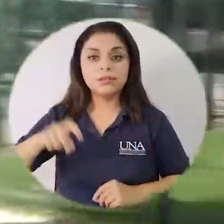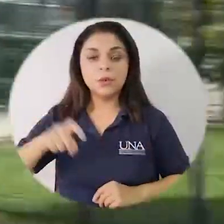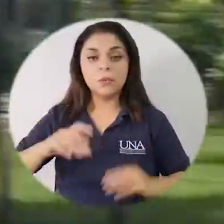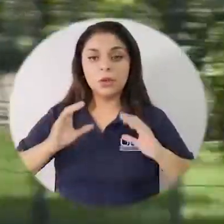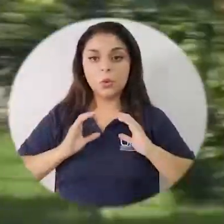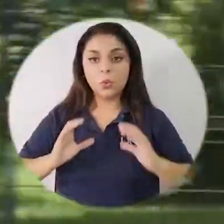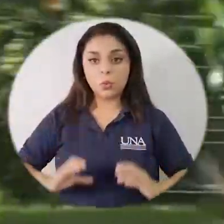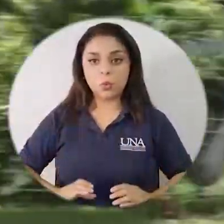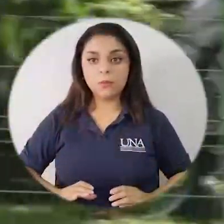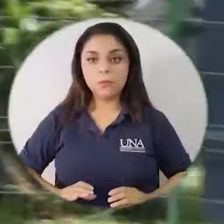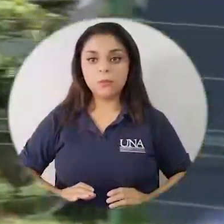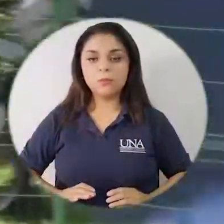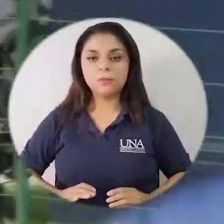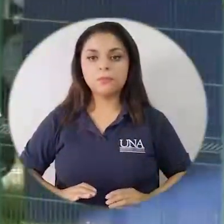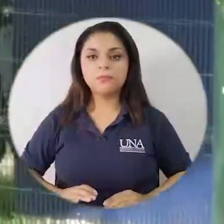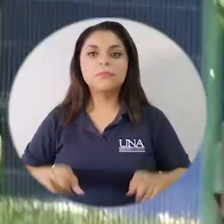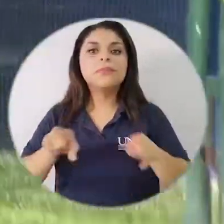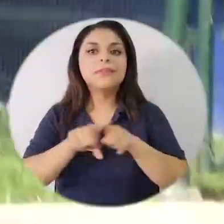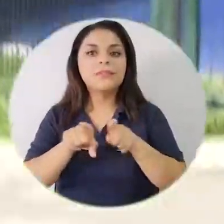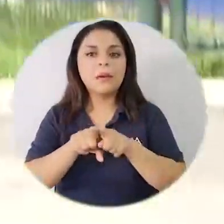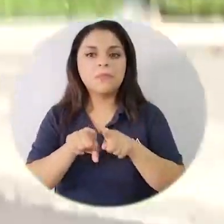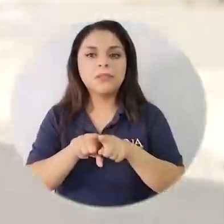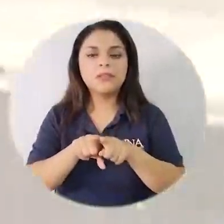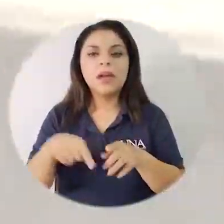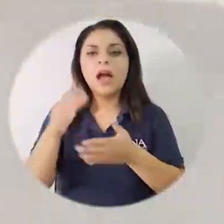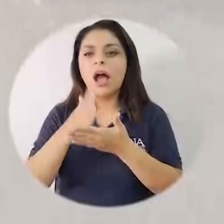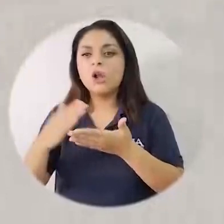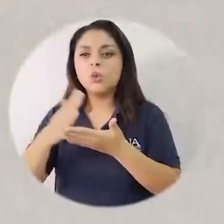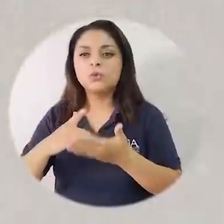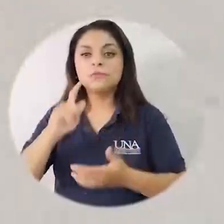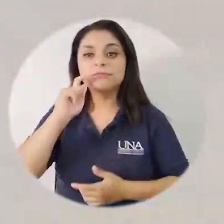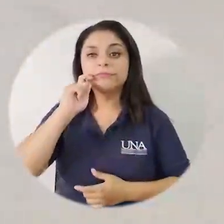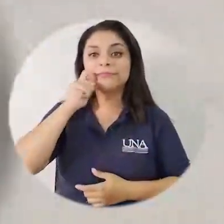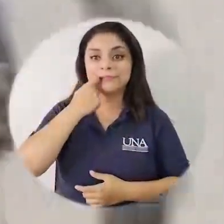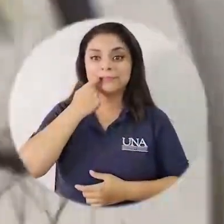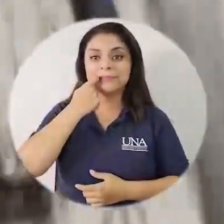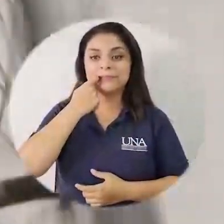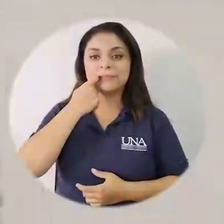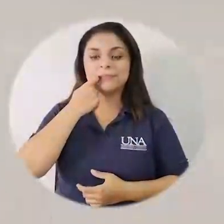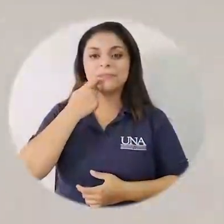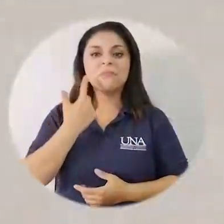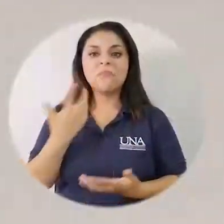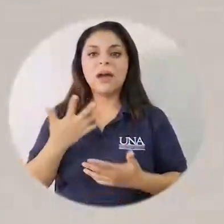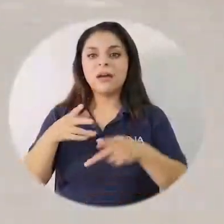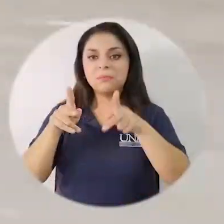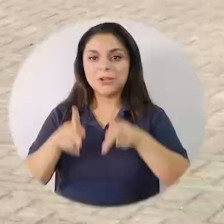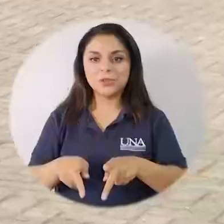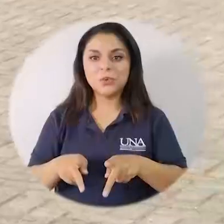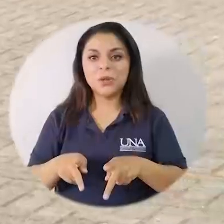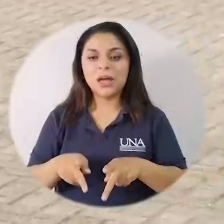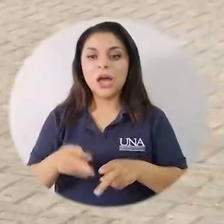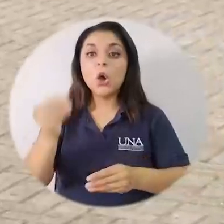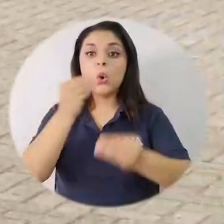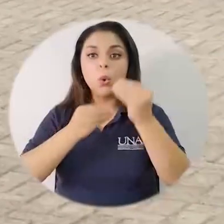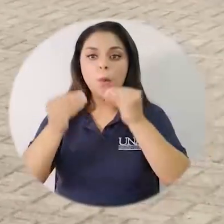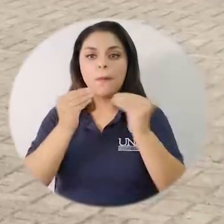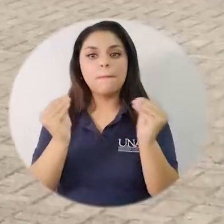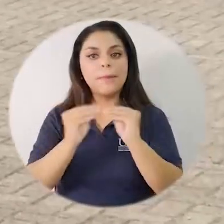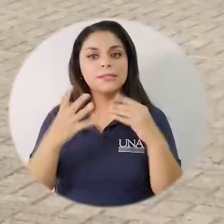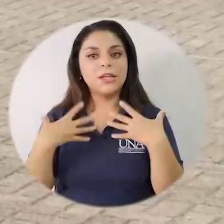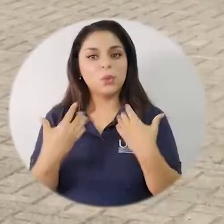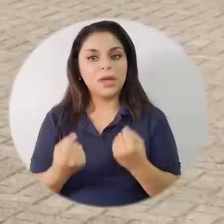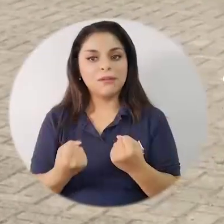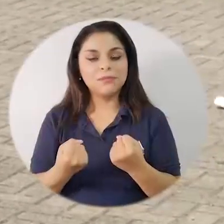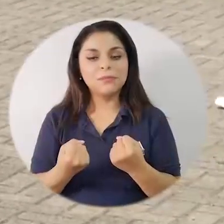el movimiento necesario para el cuerpo humano como también algunos tips para que la